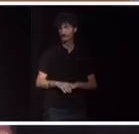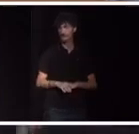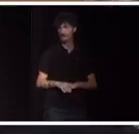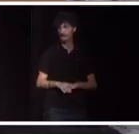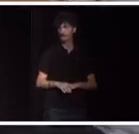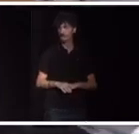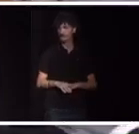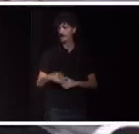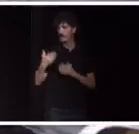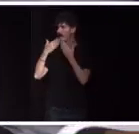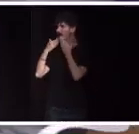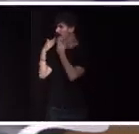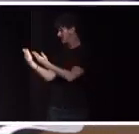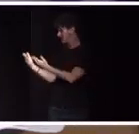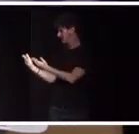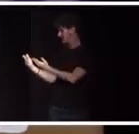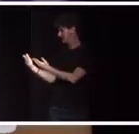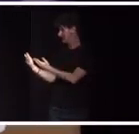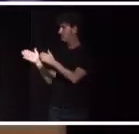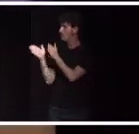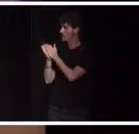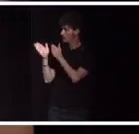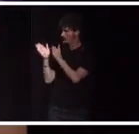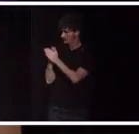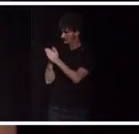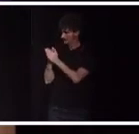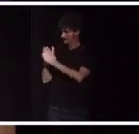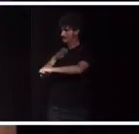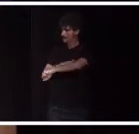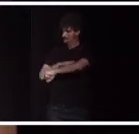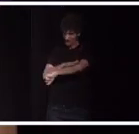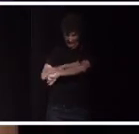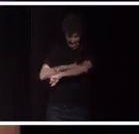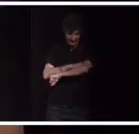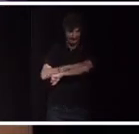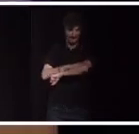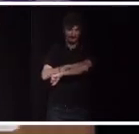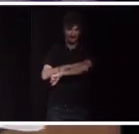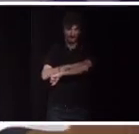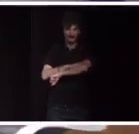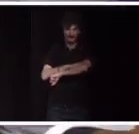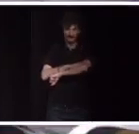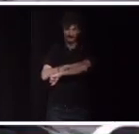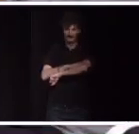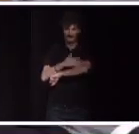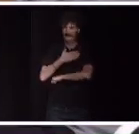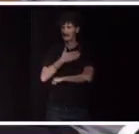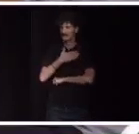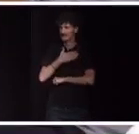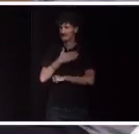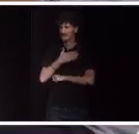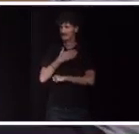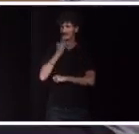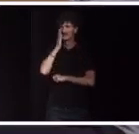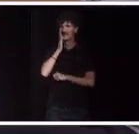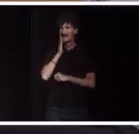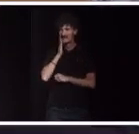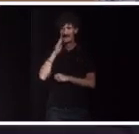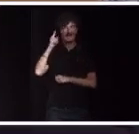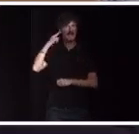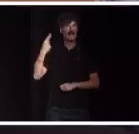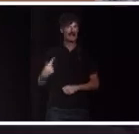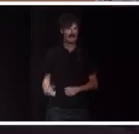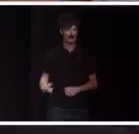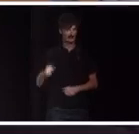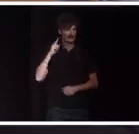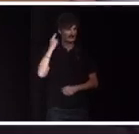dar las gracias a nuestra compañera y ministra, nuestra querida Irene Montero,